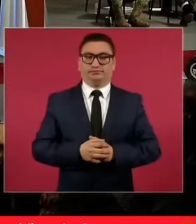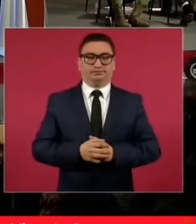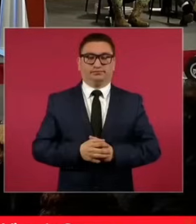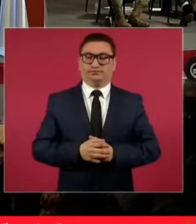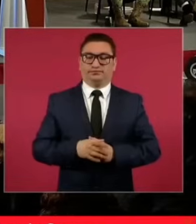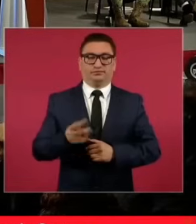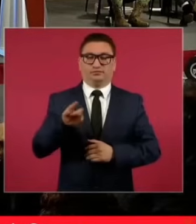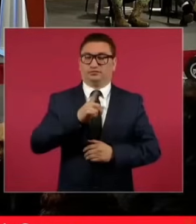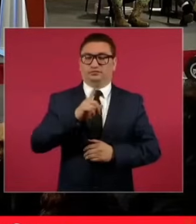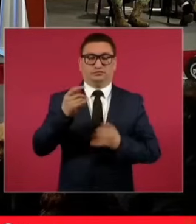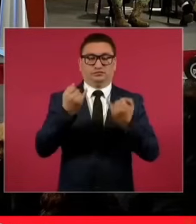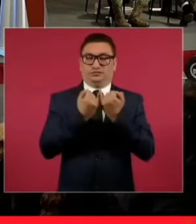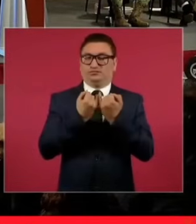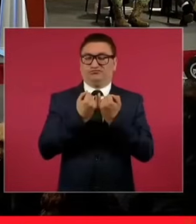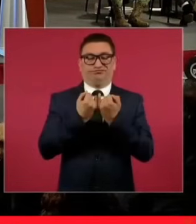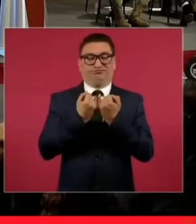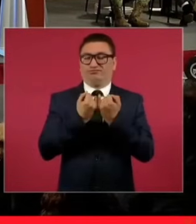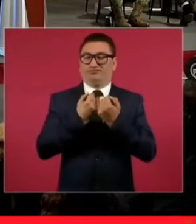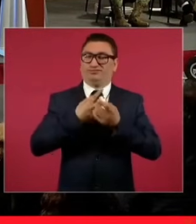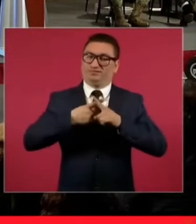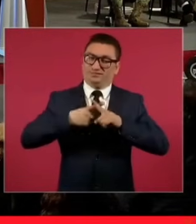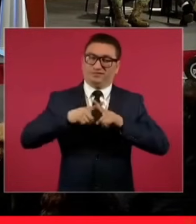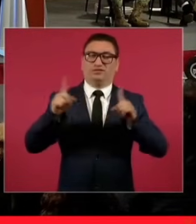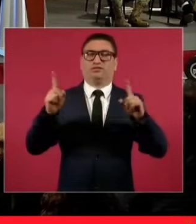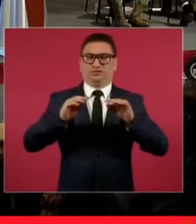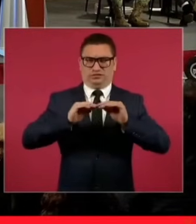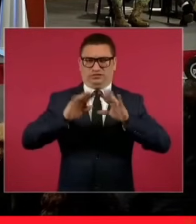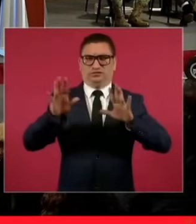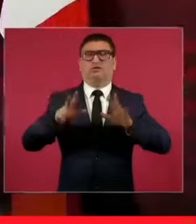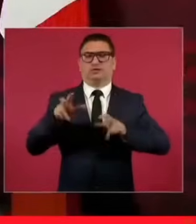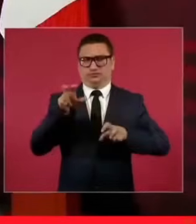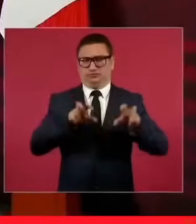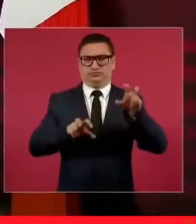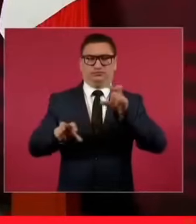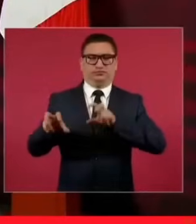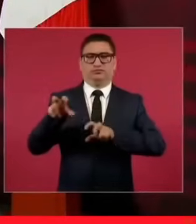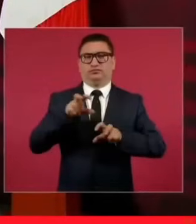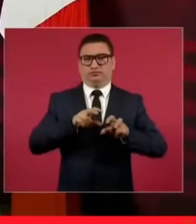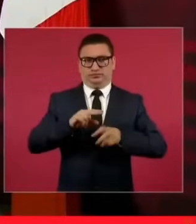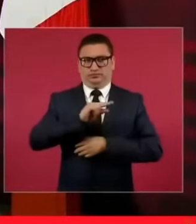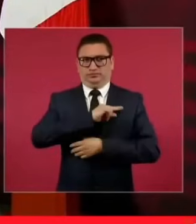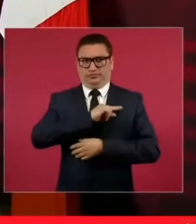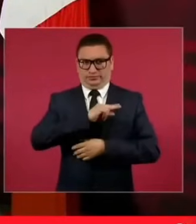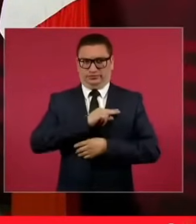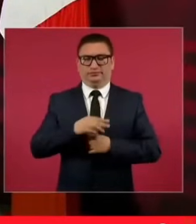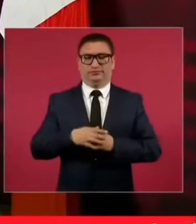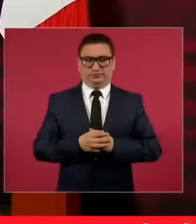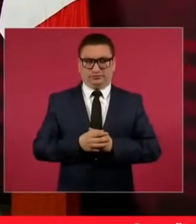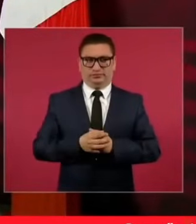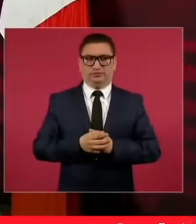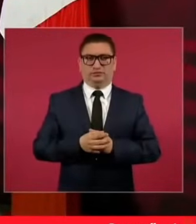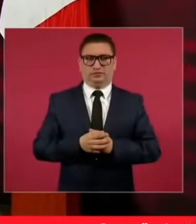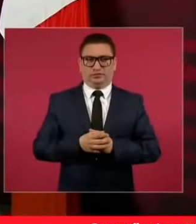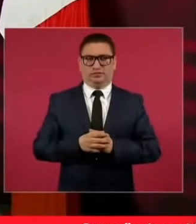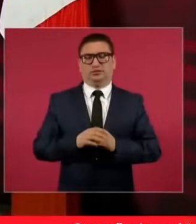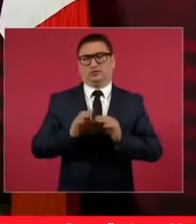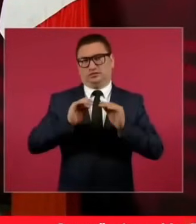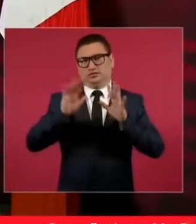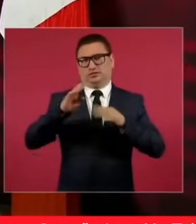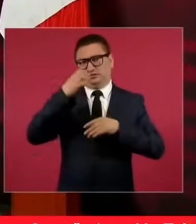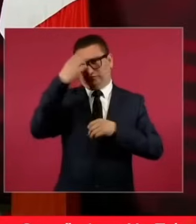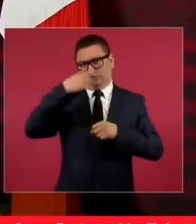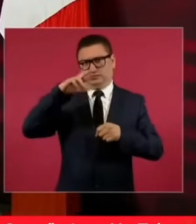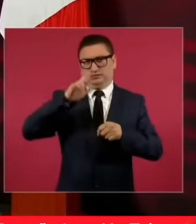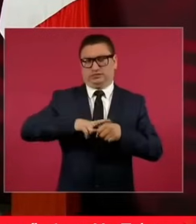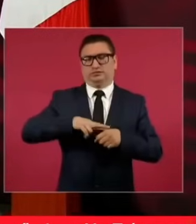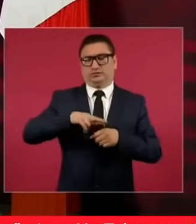no es lo mismo. Claro que está creciendo la inversión privada y desde luego la inversión extranjera,